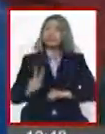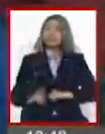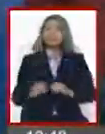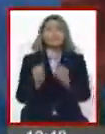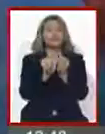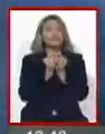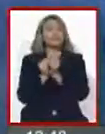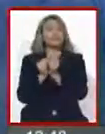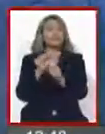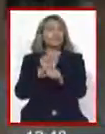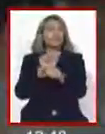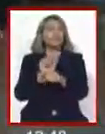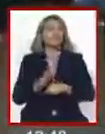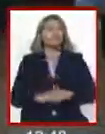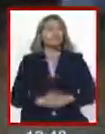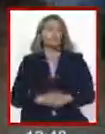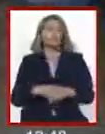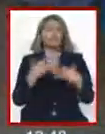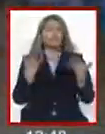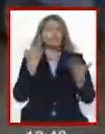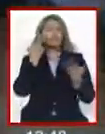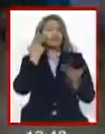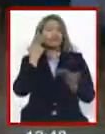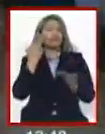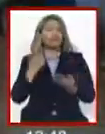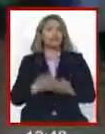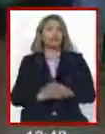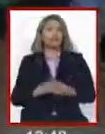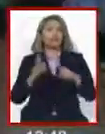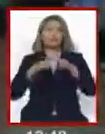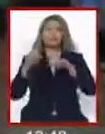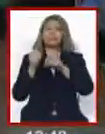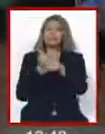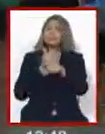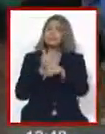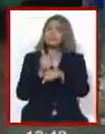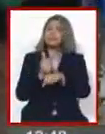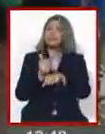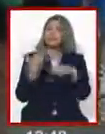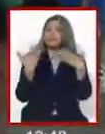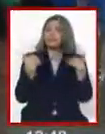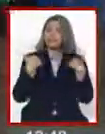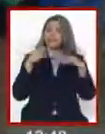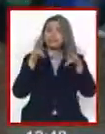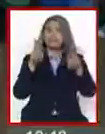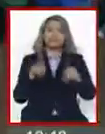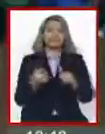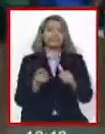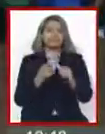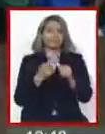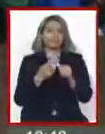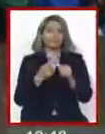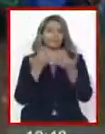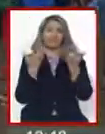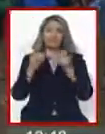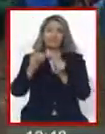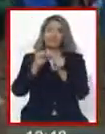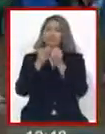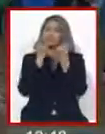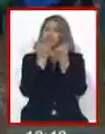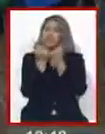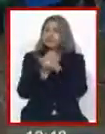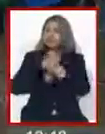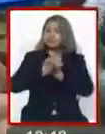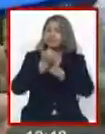trabajar en conjunto pues nos como ustedes ven hay este varios delitos que han incurrido estas personas principalmente hay asociación